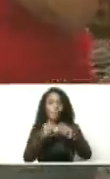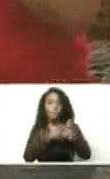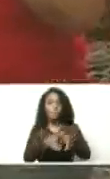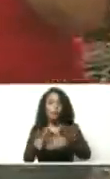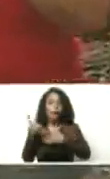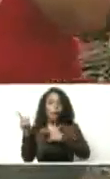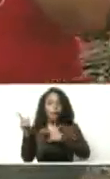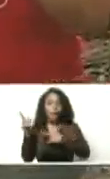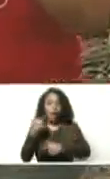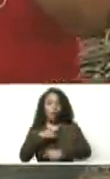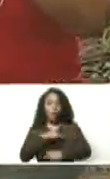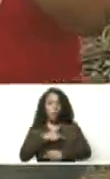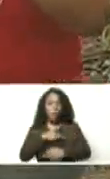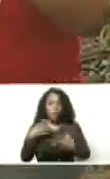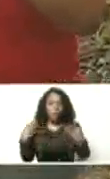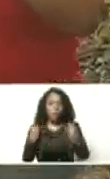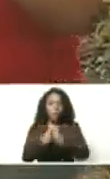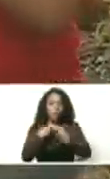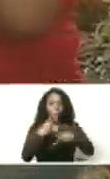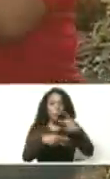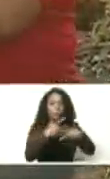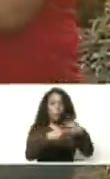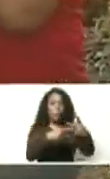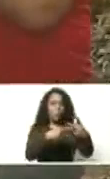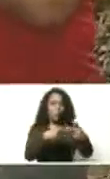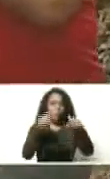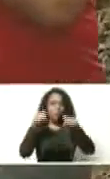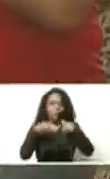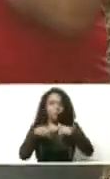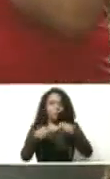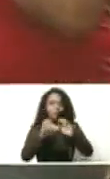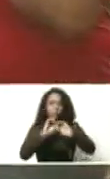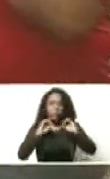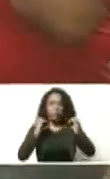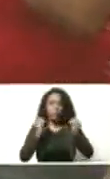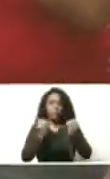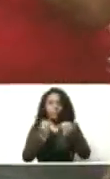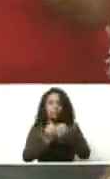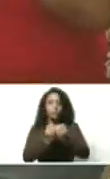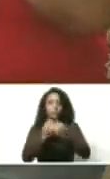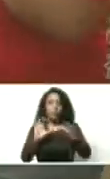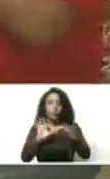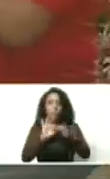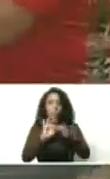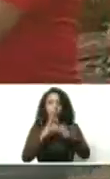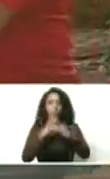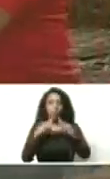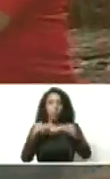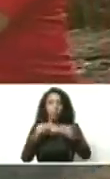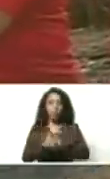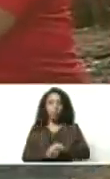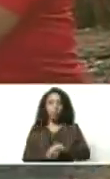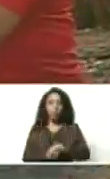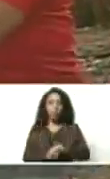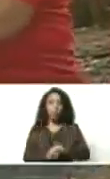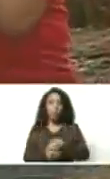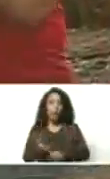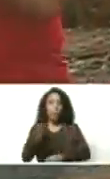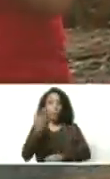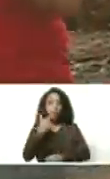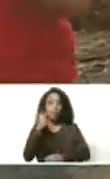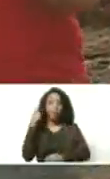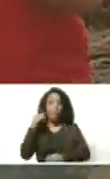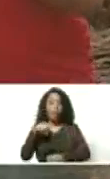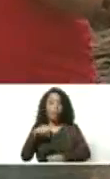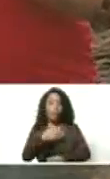fue nuestros compañeros produciendo, productores, y aquí la organización de los compañeros articulados en el panel. Articulados todos. Articulados. Entonces, importante recalcar aquí,